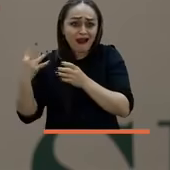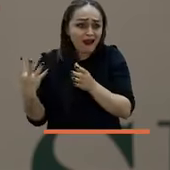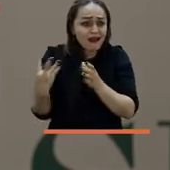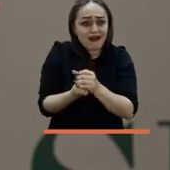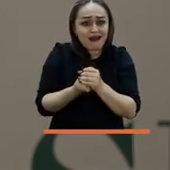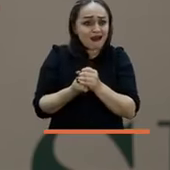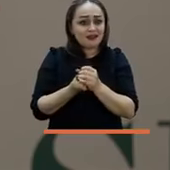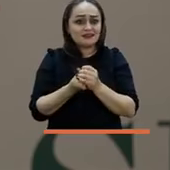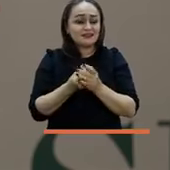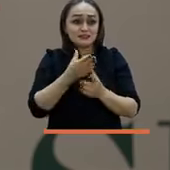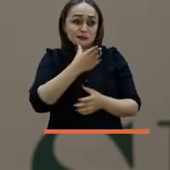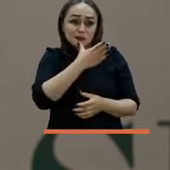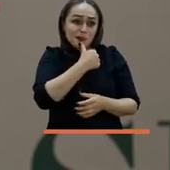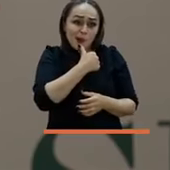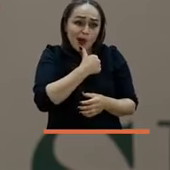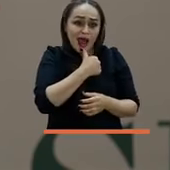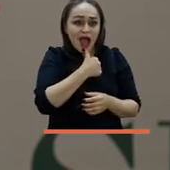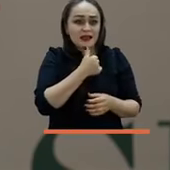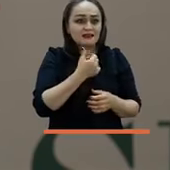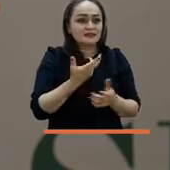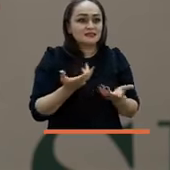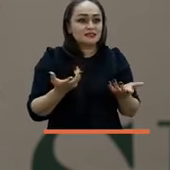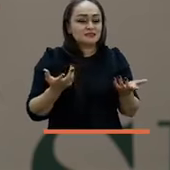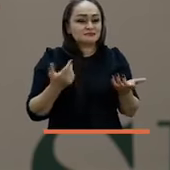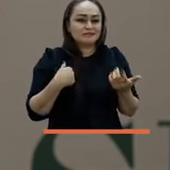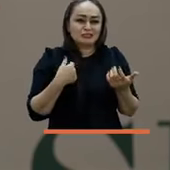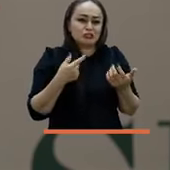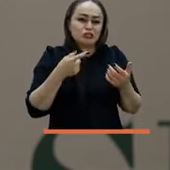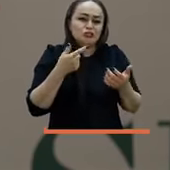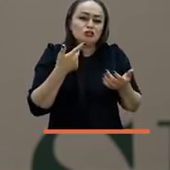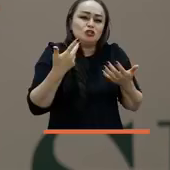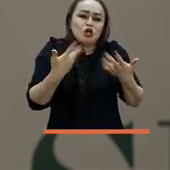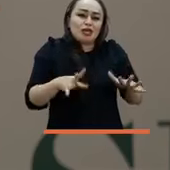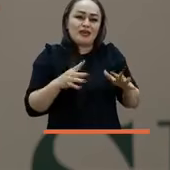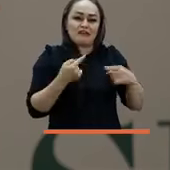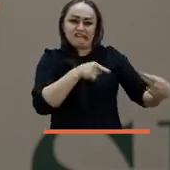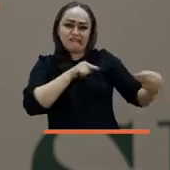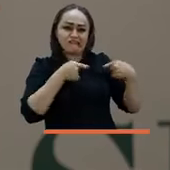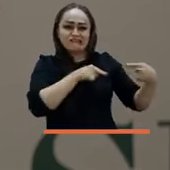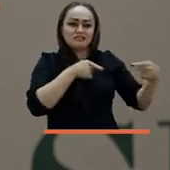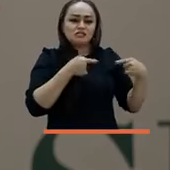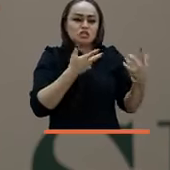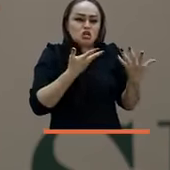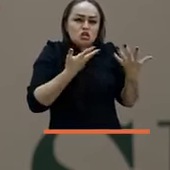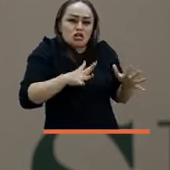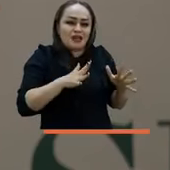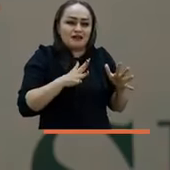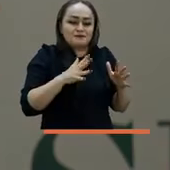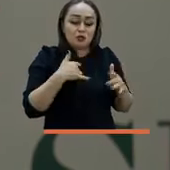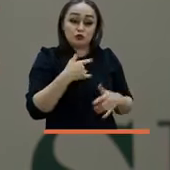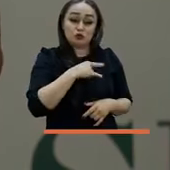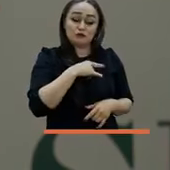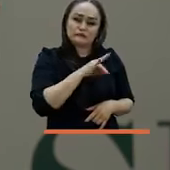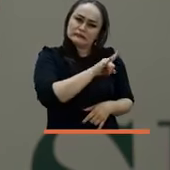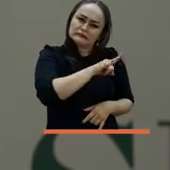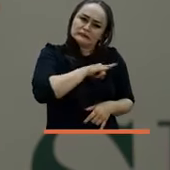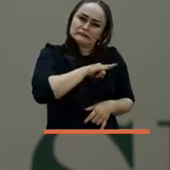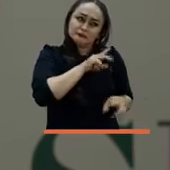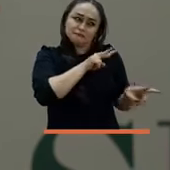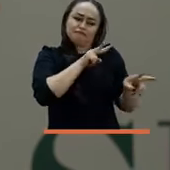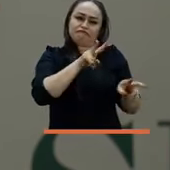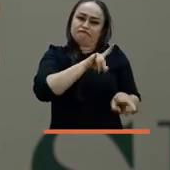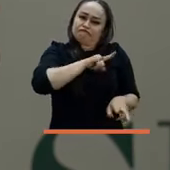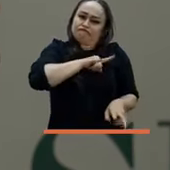no quiero como generar como esa controversia pero duele desde ciertas